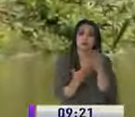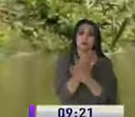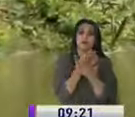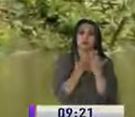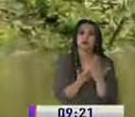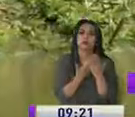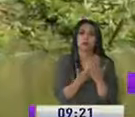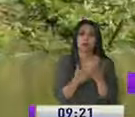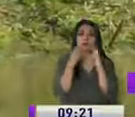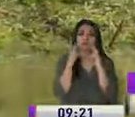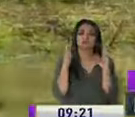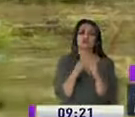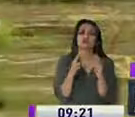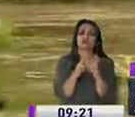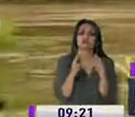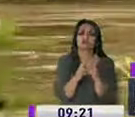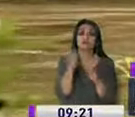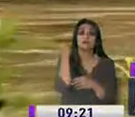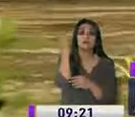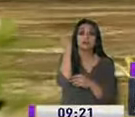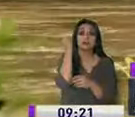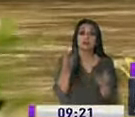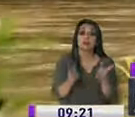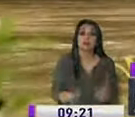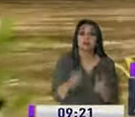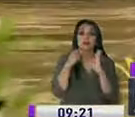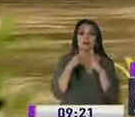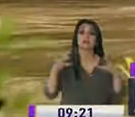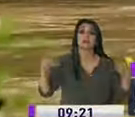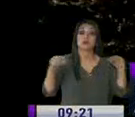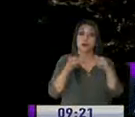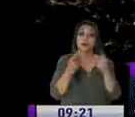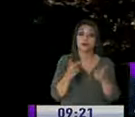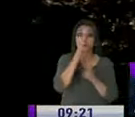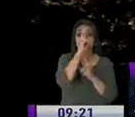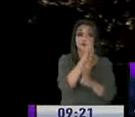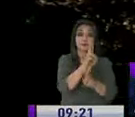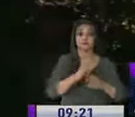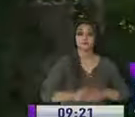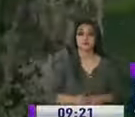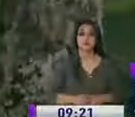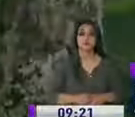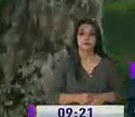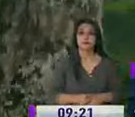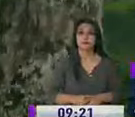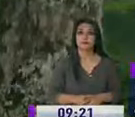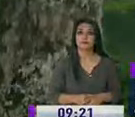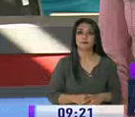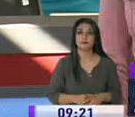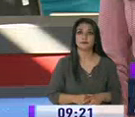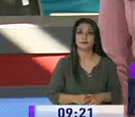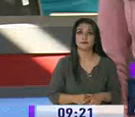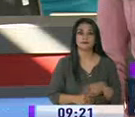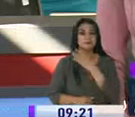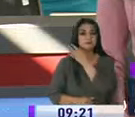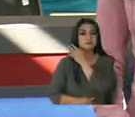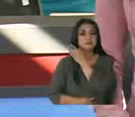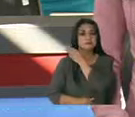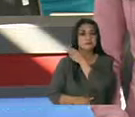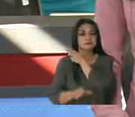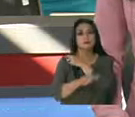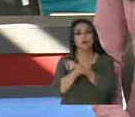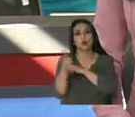el reconocimiento de otros derechos como el de la naturaleza. En Quito informó Adriana Rojas. En